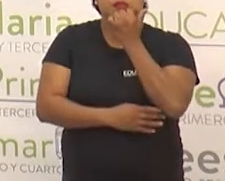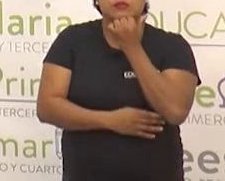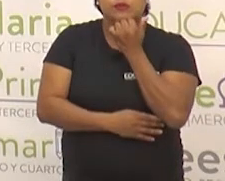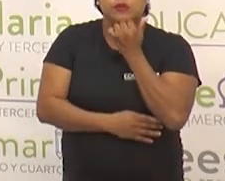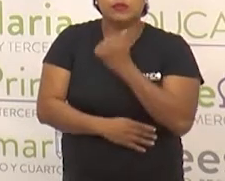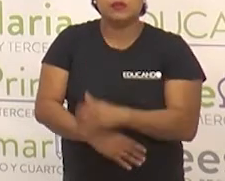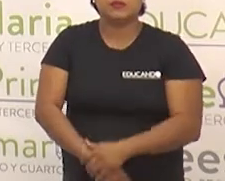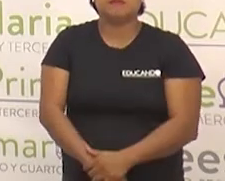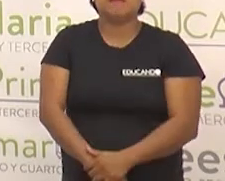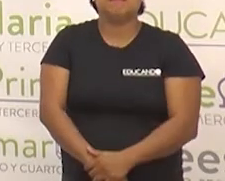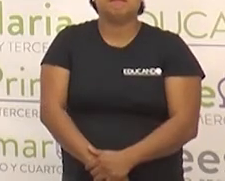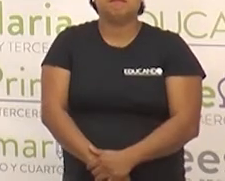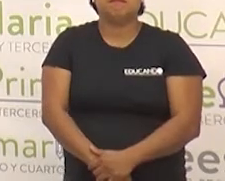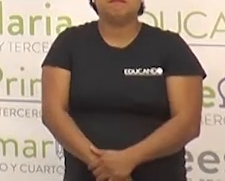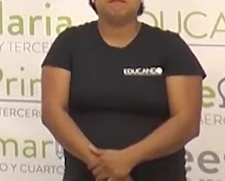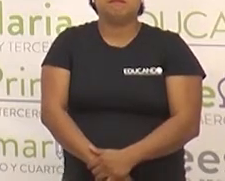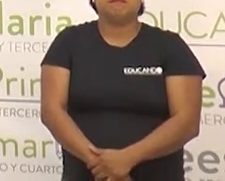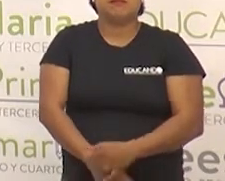azúcar